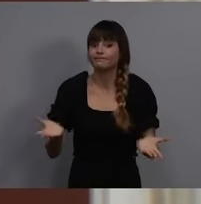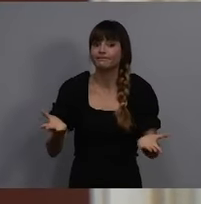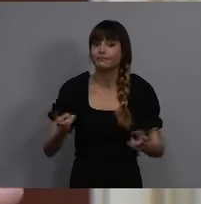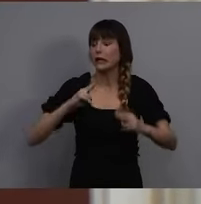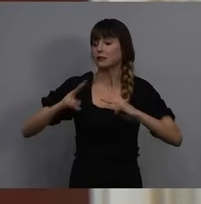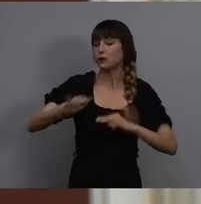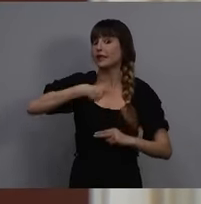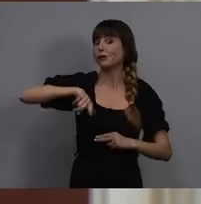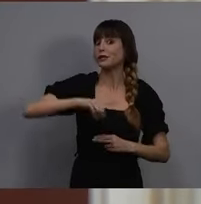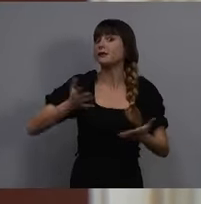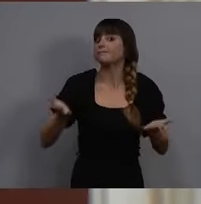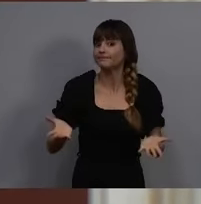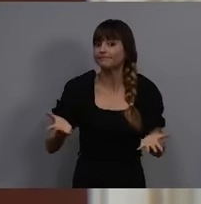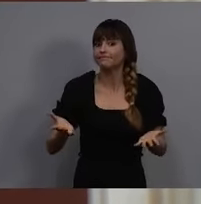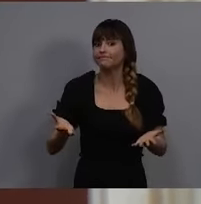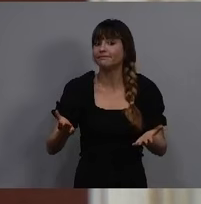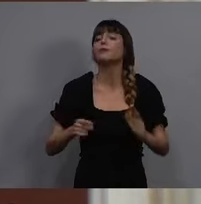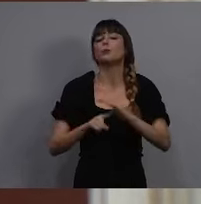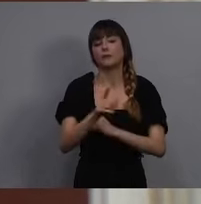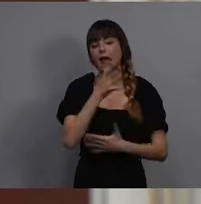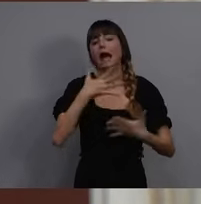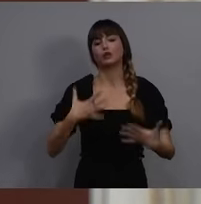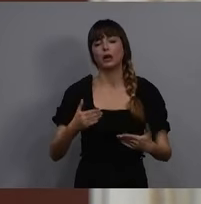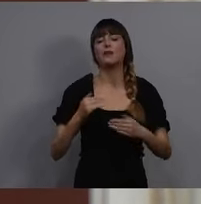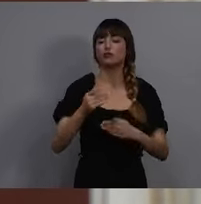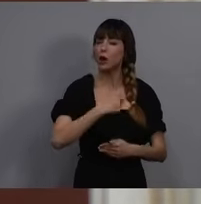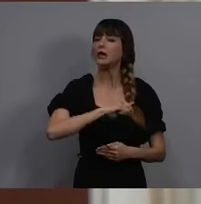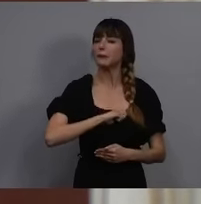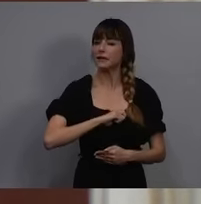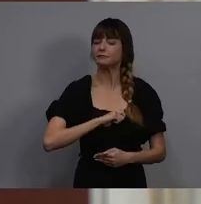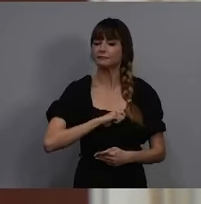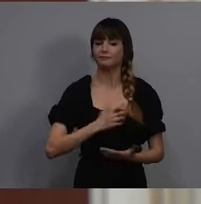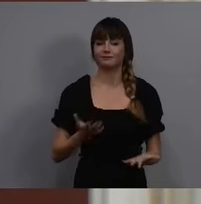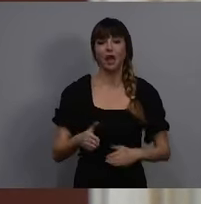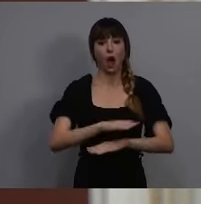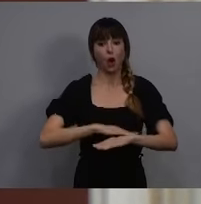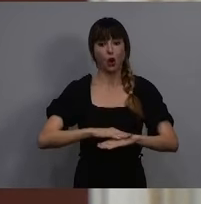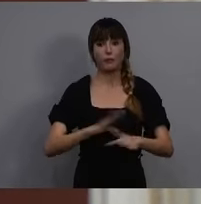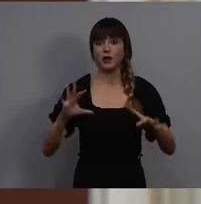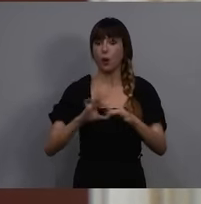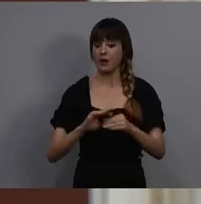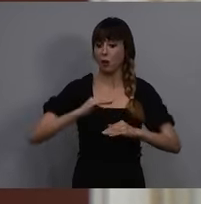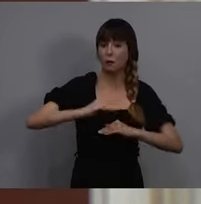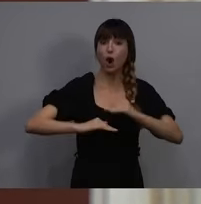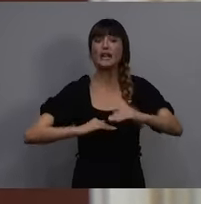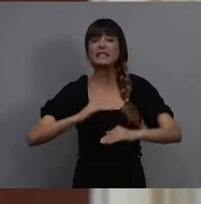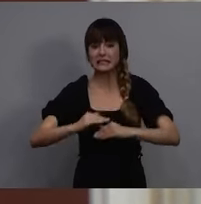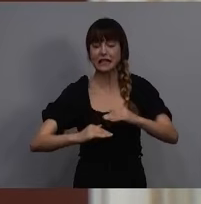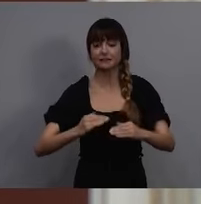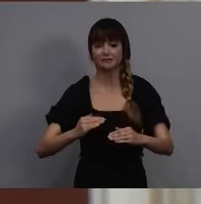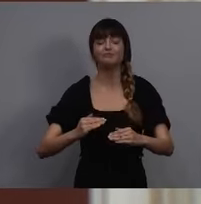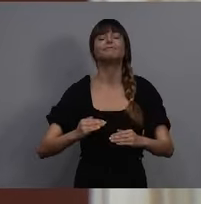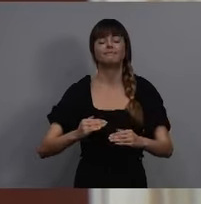respuesta va a depender no solo la prosperidad presente sino la futura de nuestro país Así que este gobierno de coalición progresista tiene el